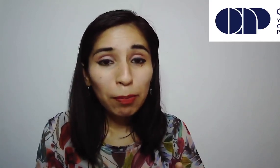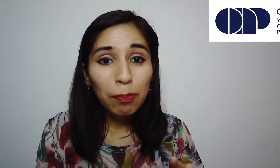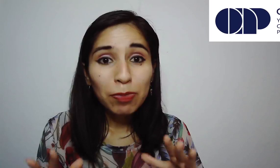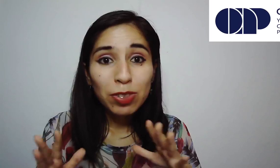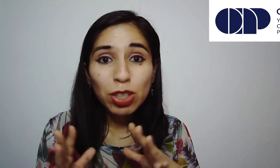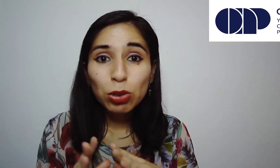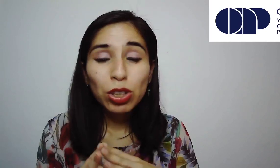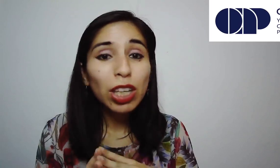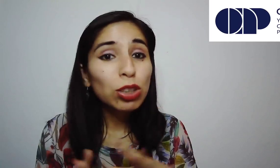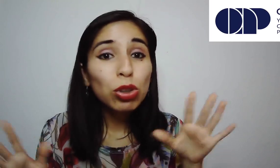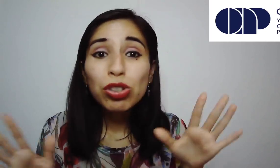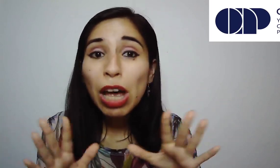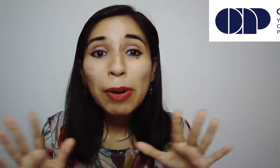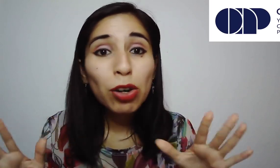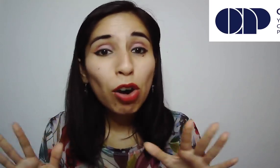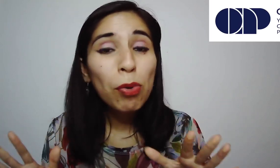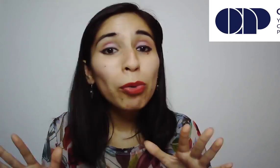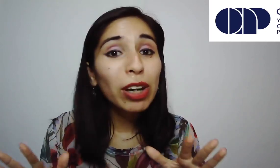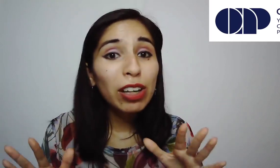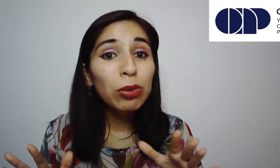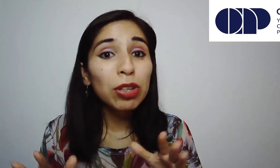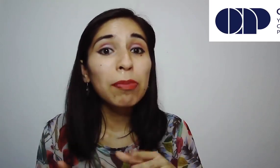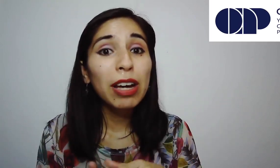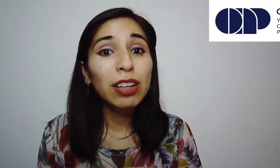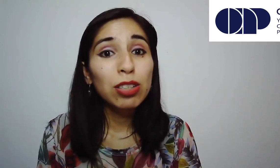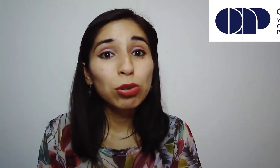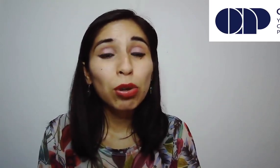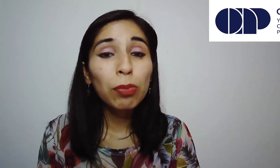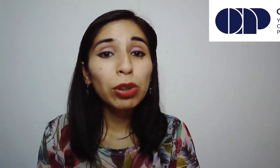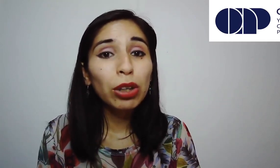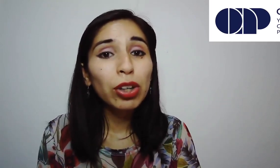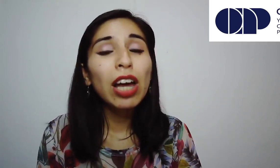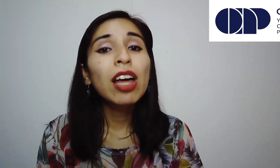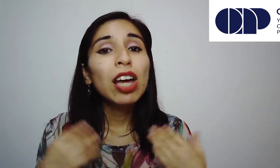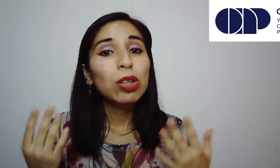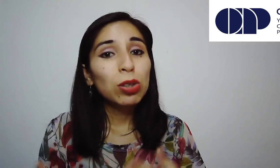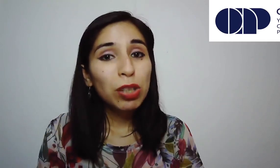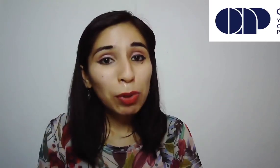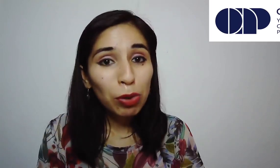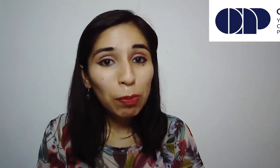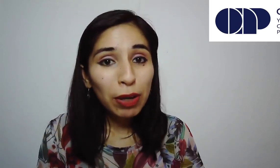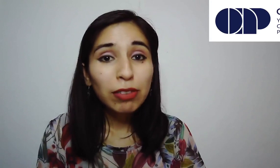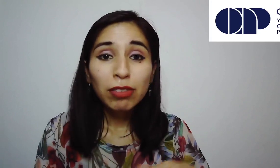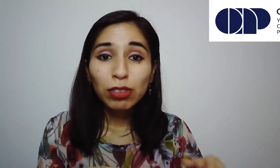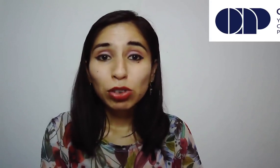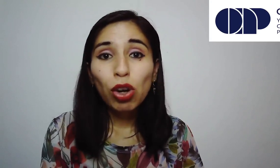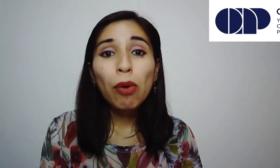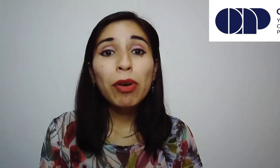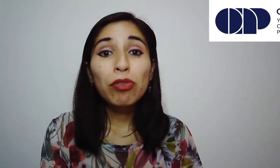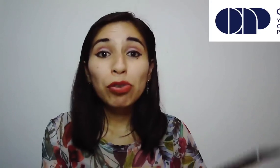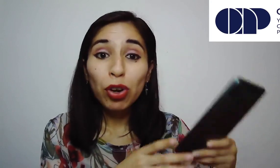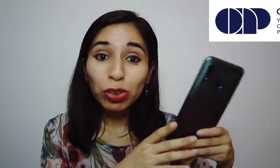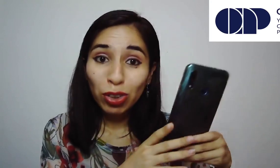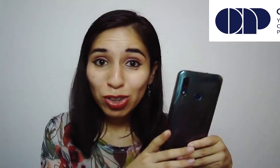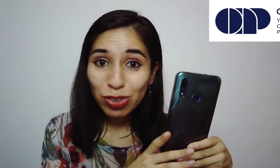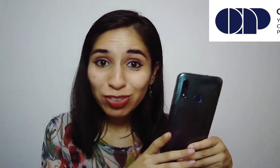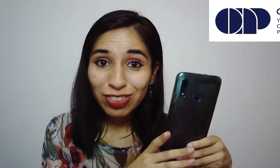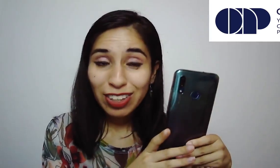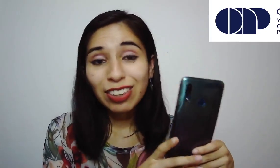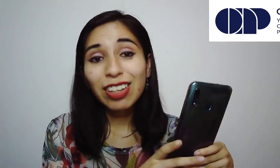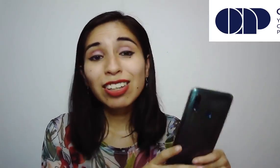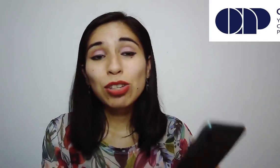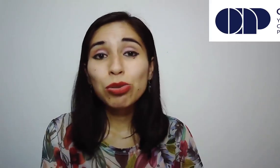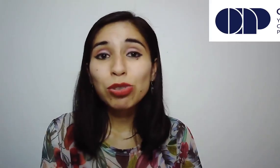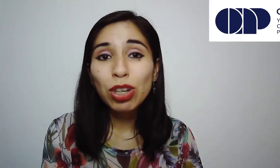tiempo si ustedes no saben cómo guardar una imagen en su computadora no se preocupen tomen fotos